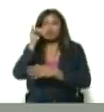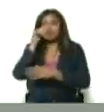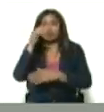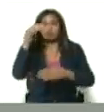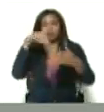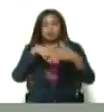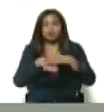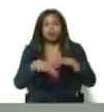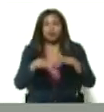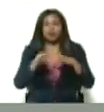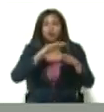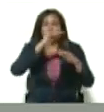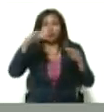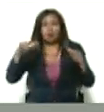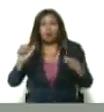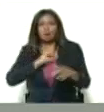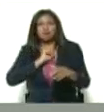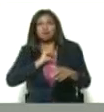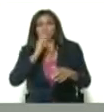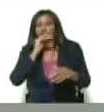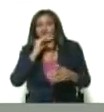mar, no tienen miedo.